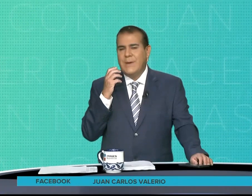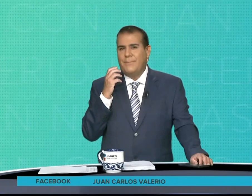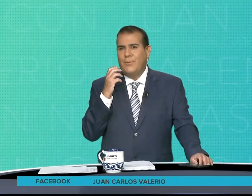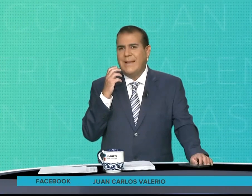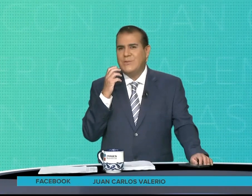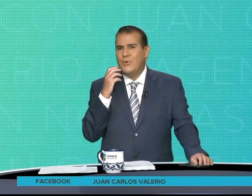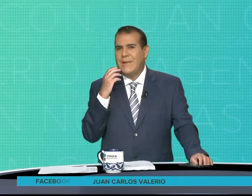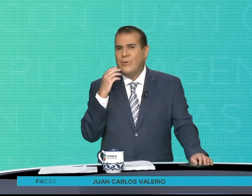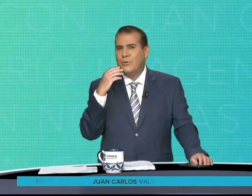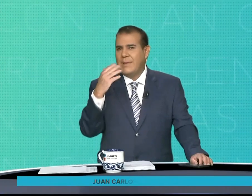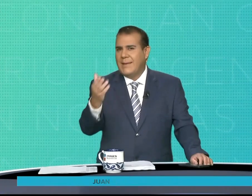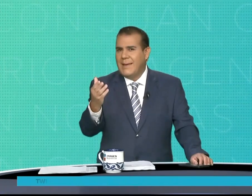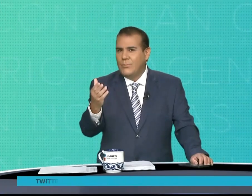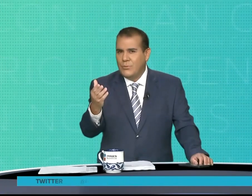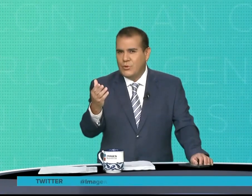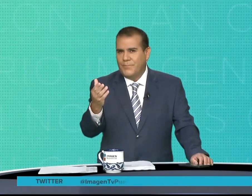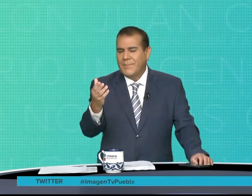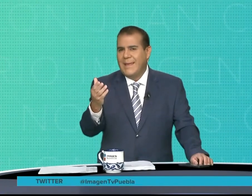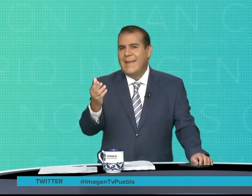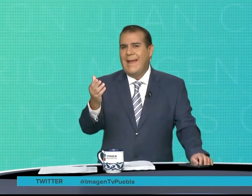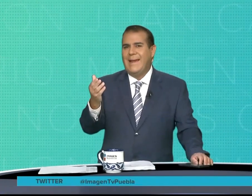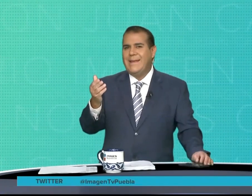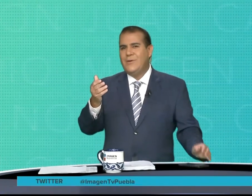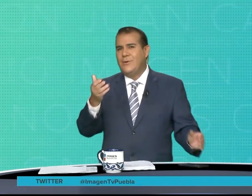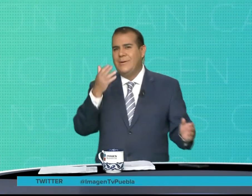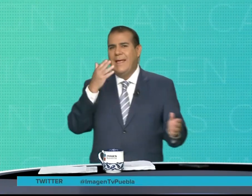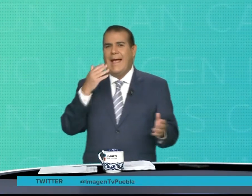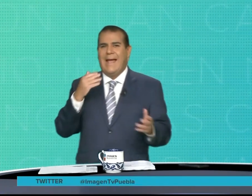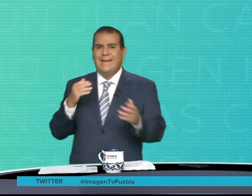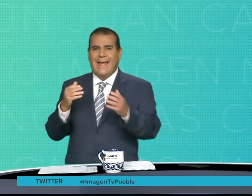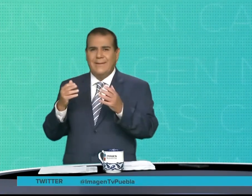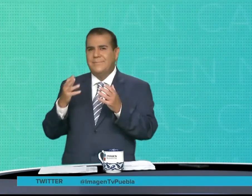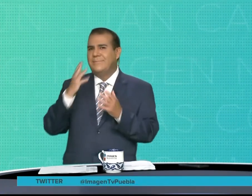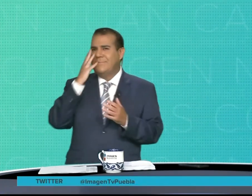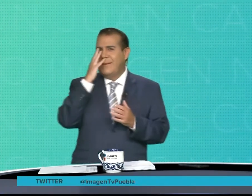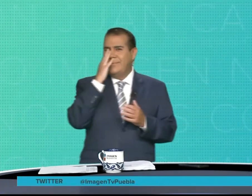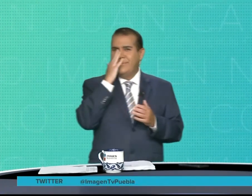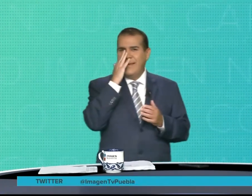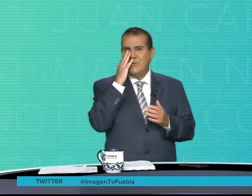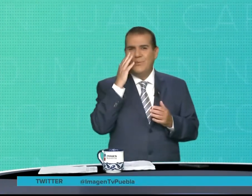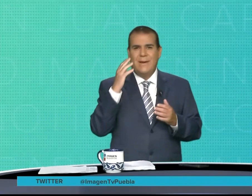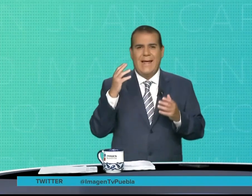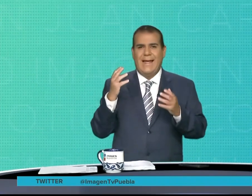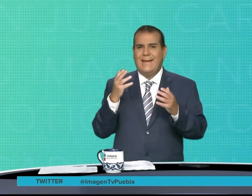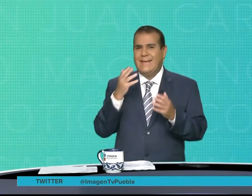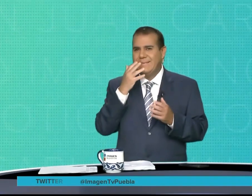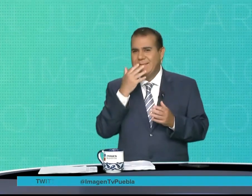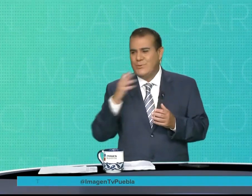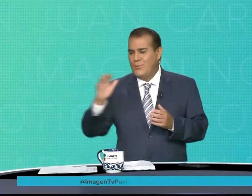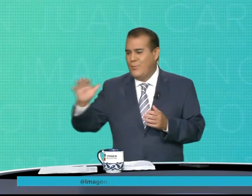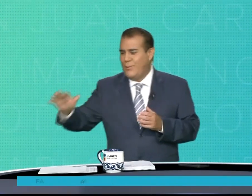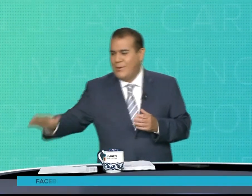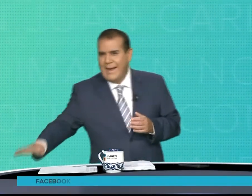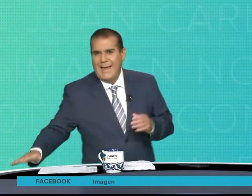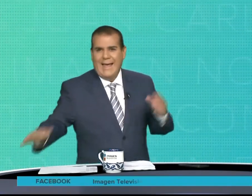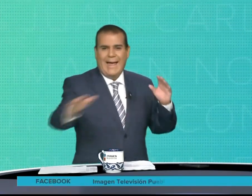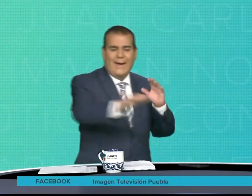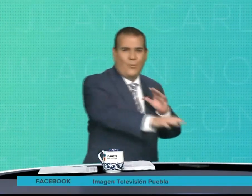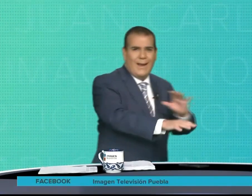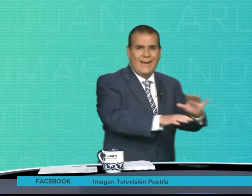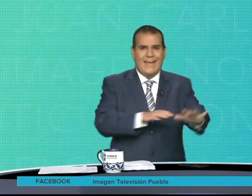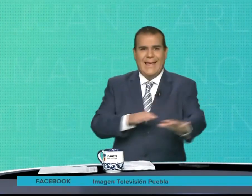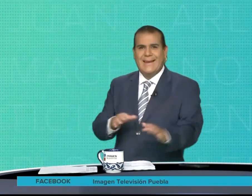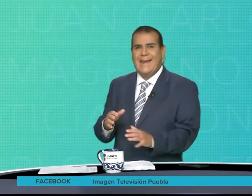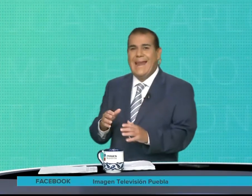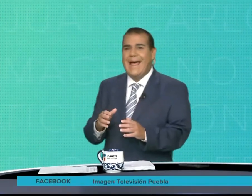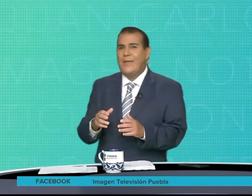reportaje, es una población que contagia mucho. El niño anda de su nariz y su boca